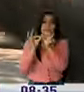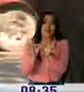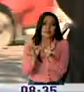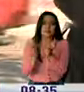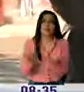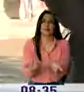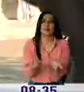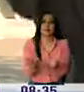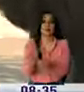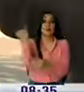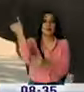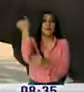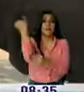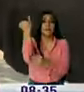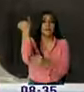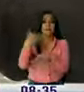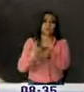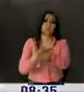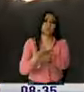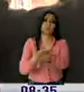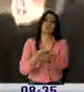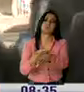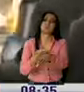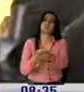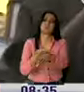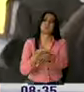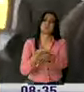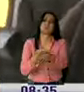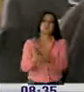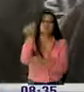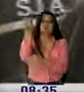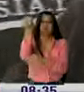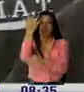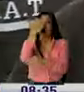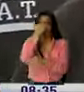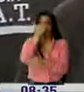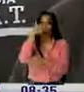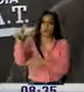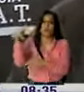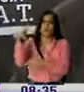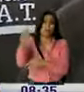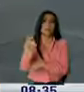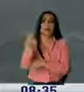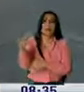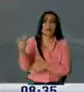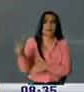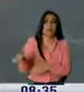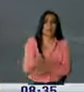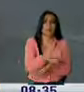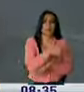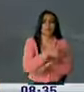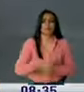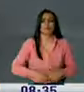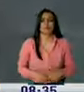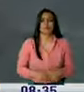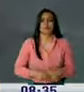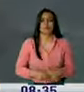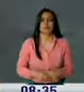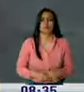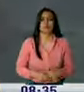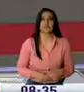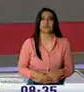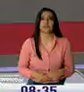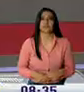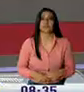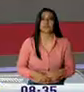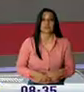verde se demora bastantísimo y para cruzar en rojo se cambia rapidito. En Quito informó Andrea Orbe. Lo